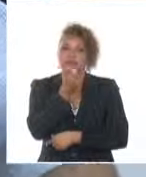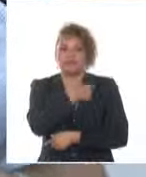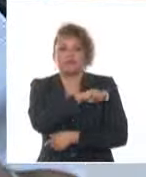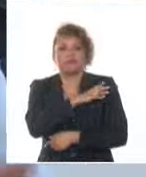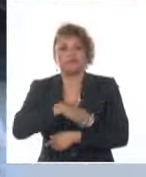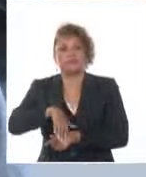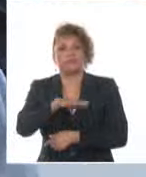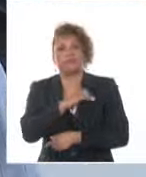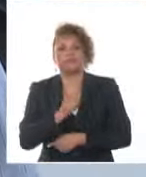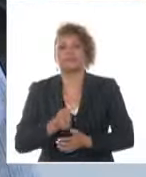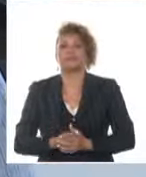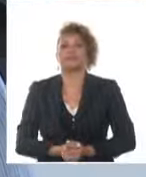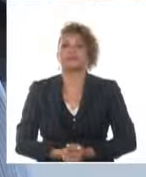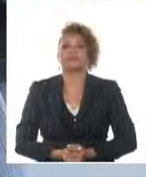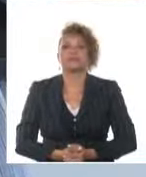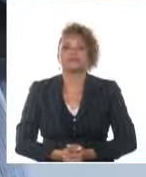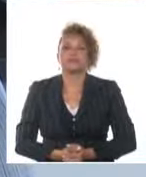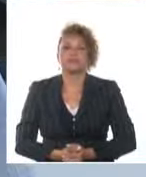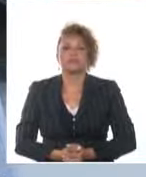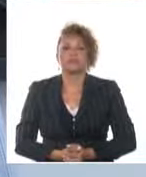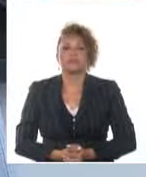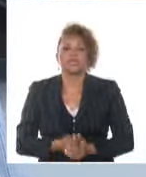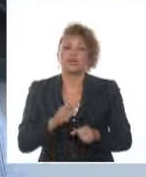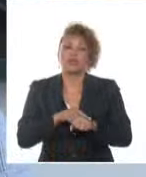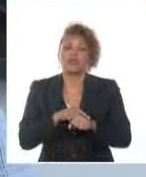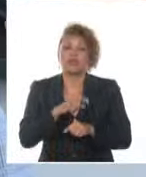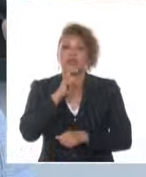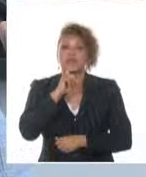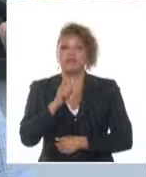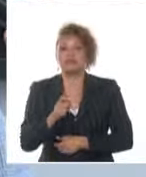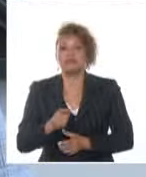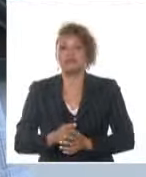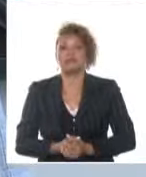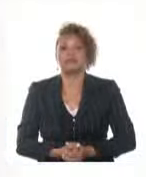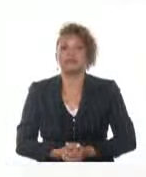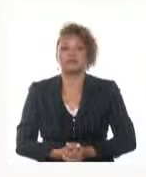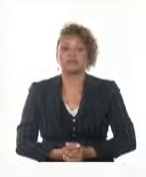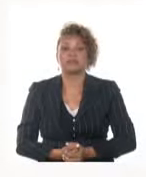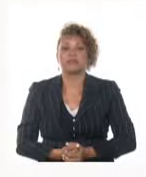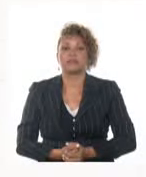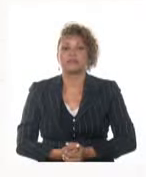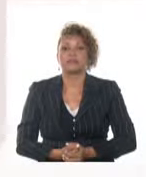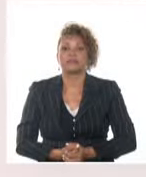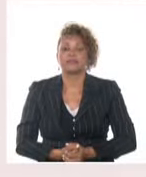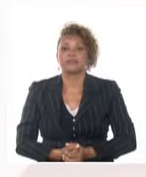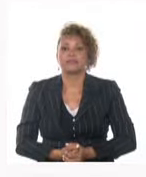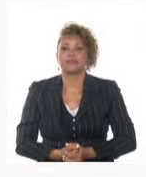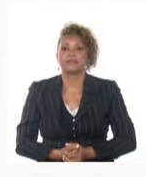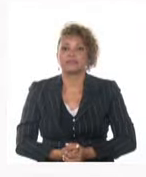para que, por supuesto, este horario, que es muy sensible para la población, se pueda reducir las afectaciones.